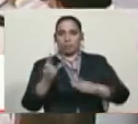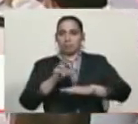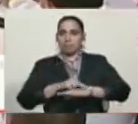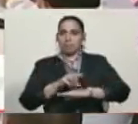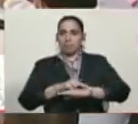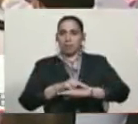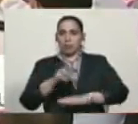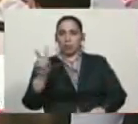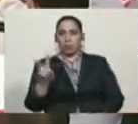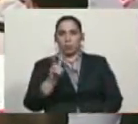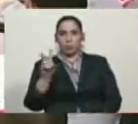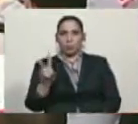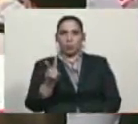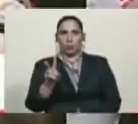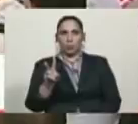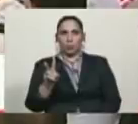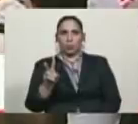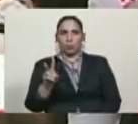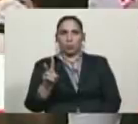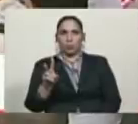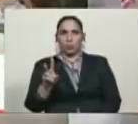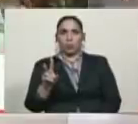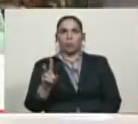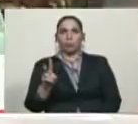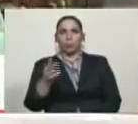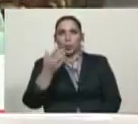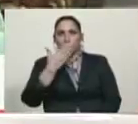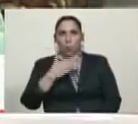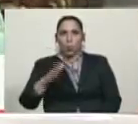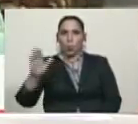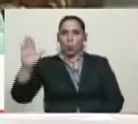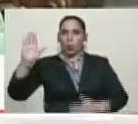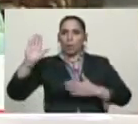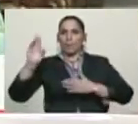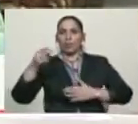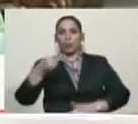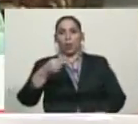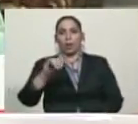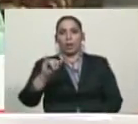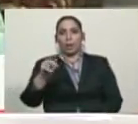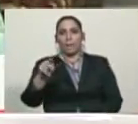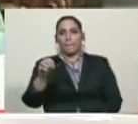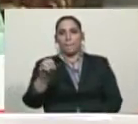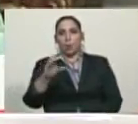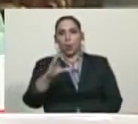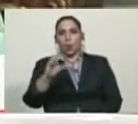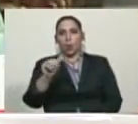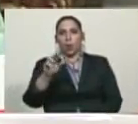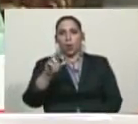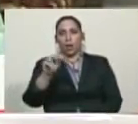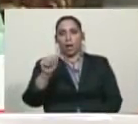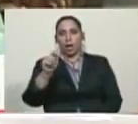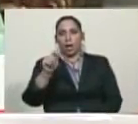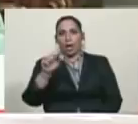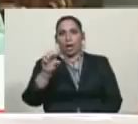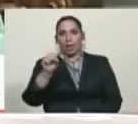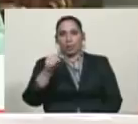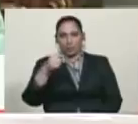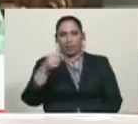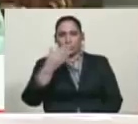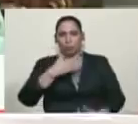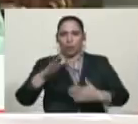venezuela juramento de hipócrates juramento profundo de compromiso con la vida con el ser humano con la